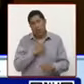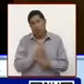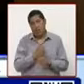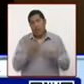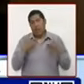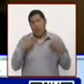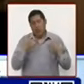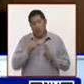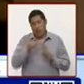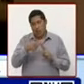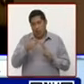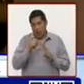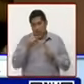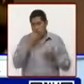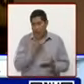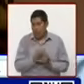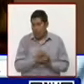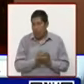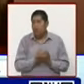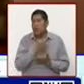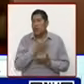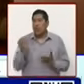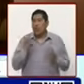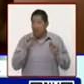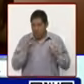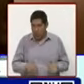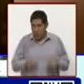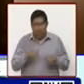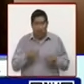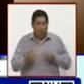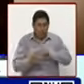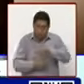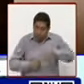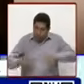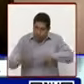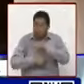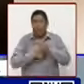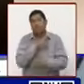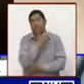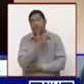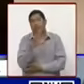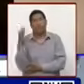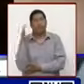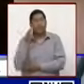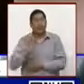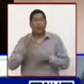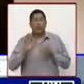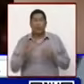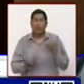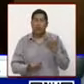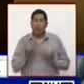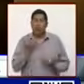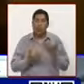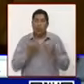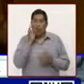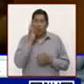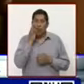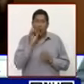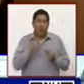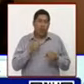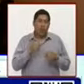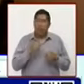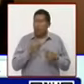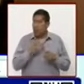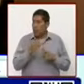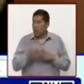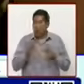una alternativa económica y también una posibilidad de convivir con el bosque y evitar que sus plantaciones frutales puedan ser